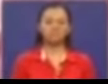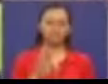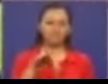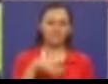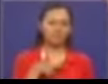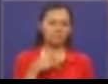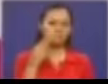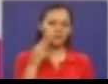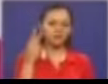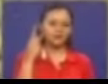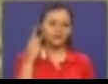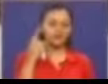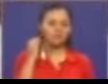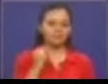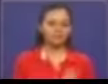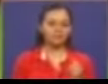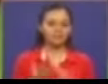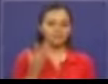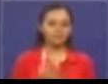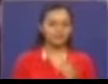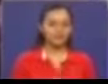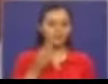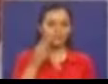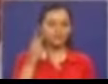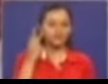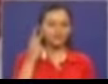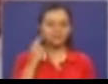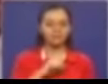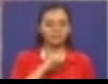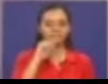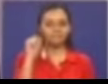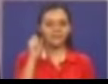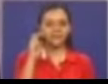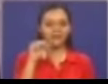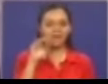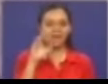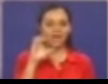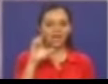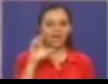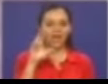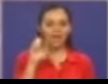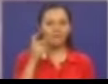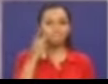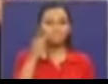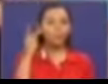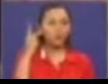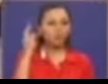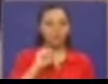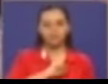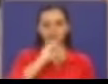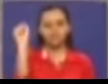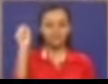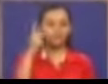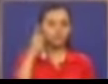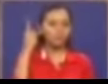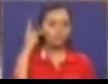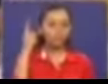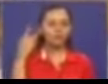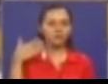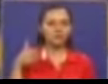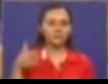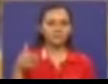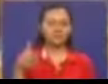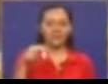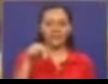salté Pastaza. Mil disculpas a Pastaza. No ganó Santa Clara, no sea sufridor. Ganó Puyo con Cevichería